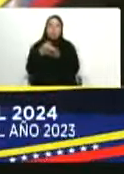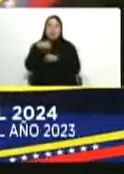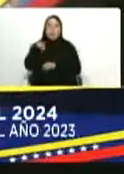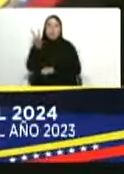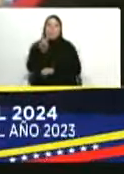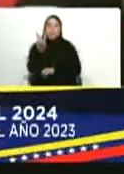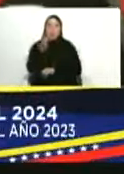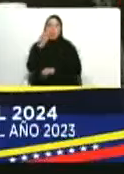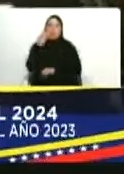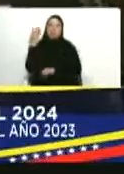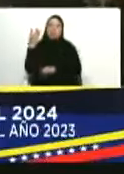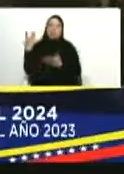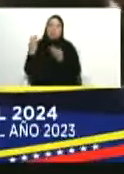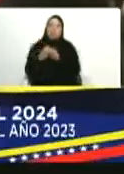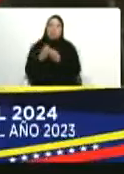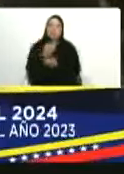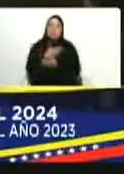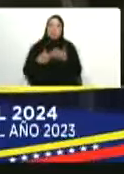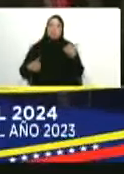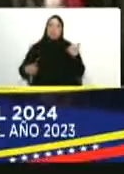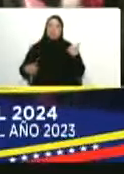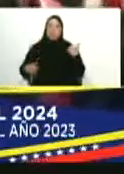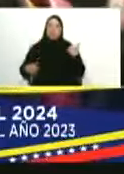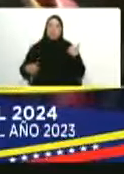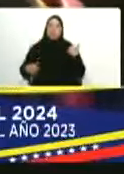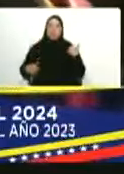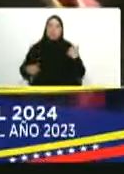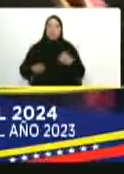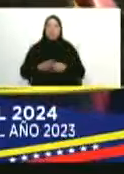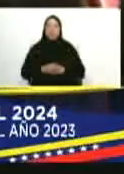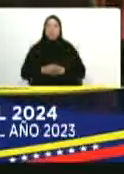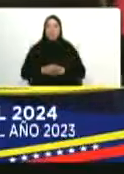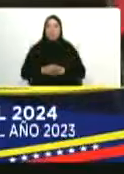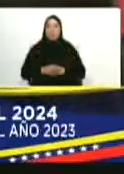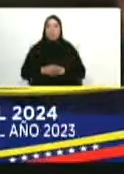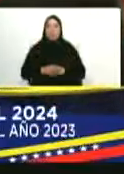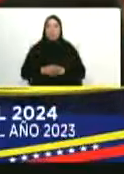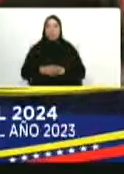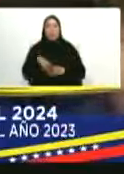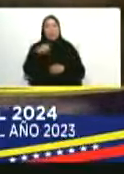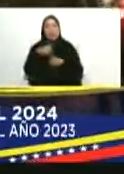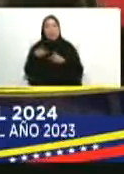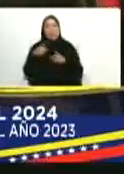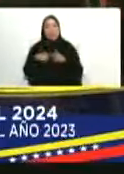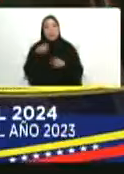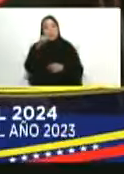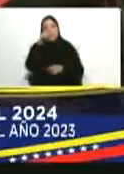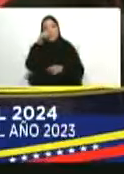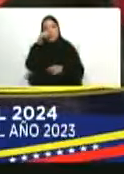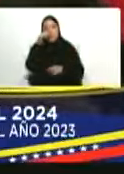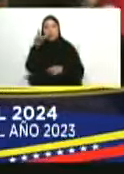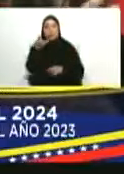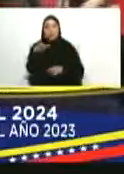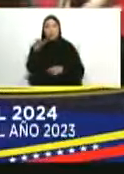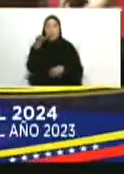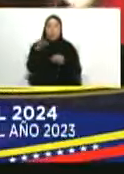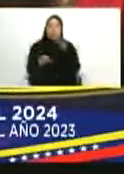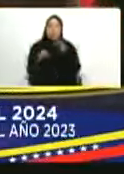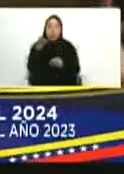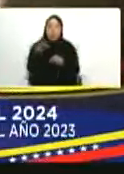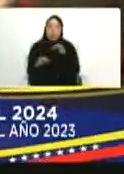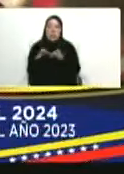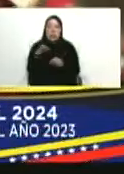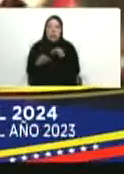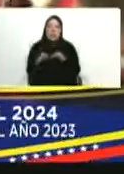país, que se encuentran presentes también acá. Ahí saluda también a los magistrados del Tribunal Supremo de Justicia,